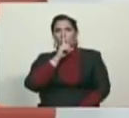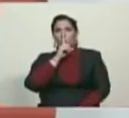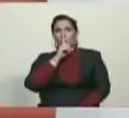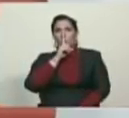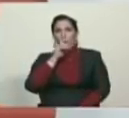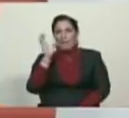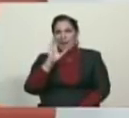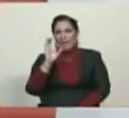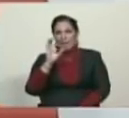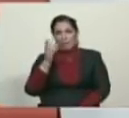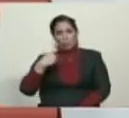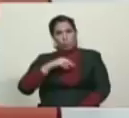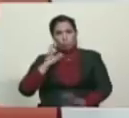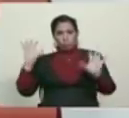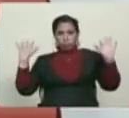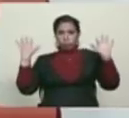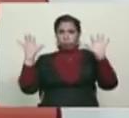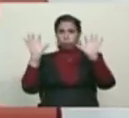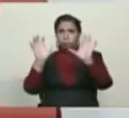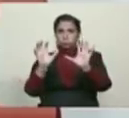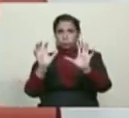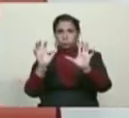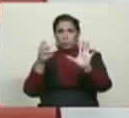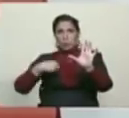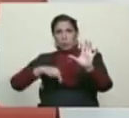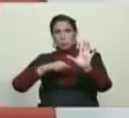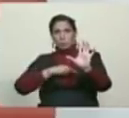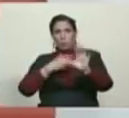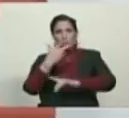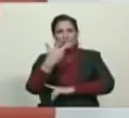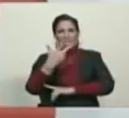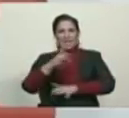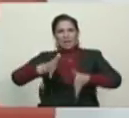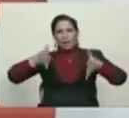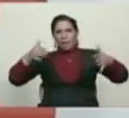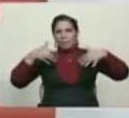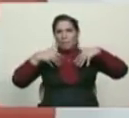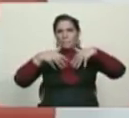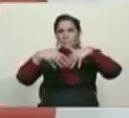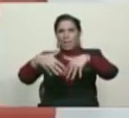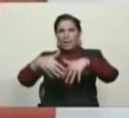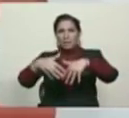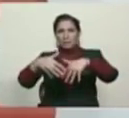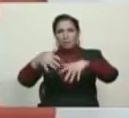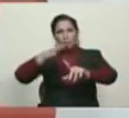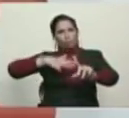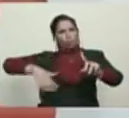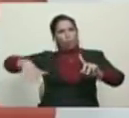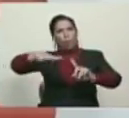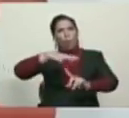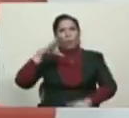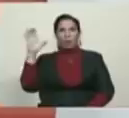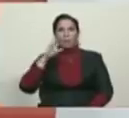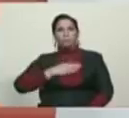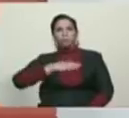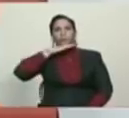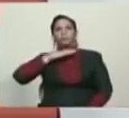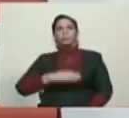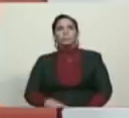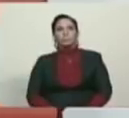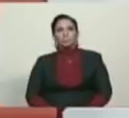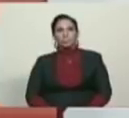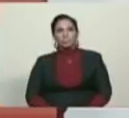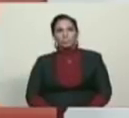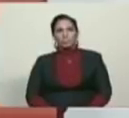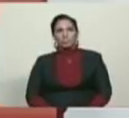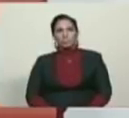nosotros, toda esa explanada que está allí. Vamos a hacer tres grandes marchas desde el este, oeste. Vamos a venir y desde